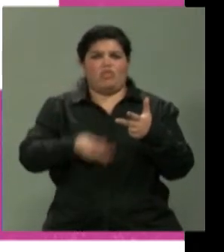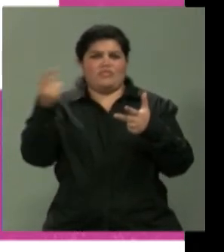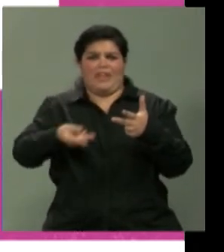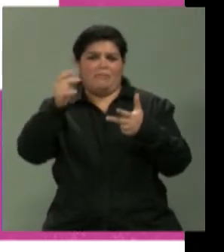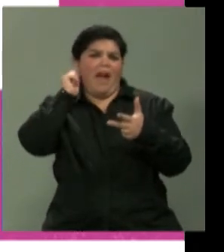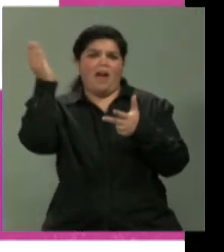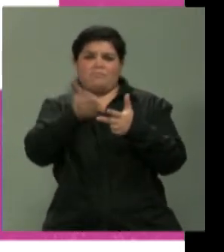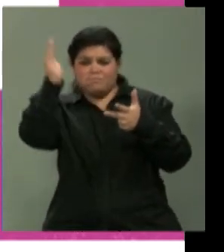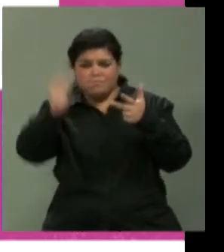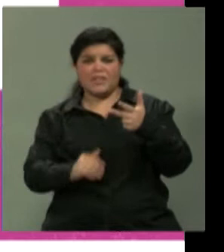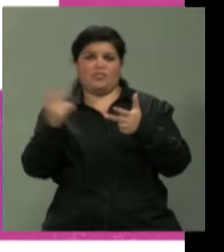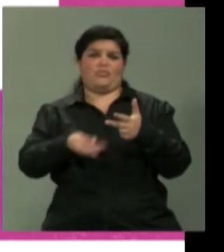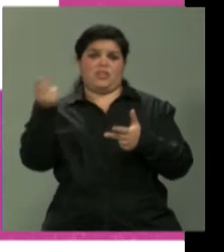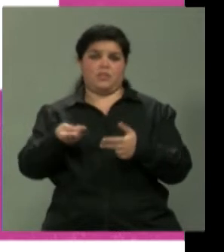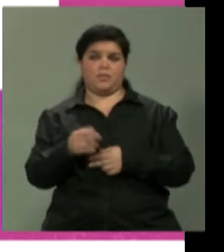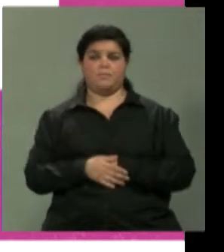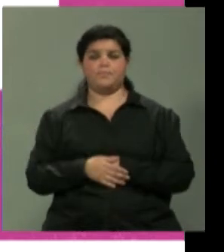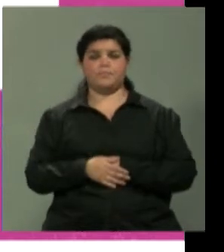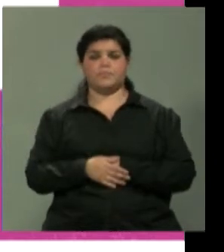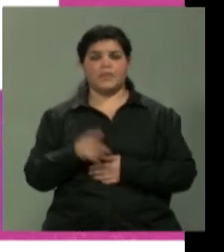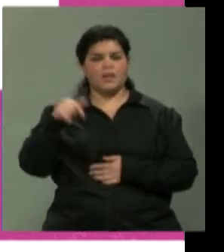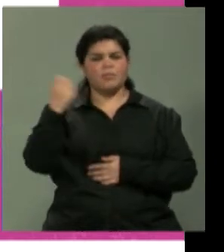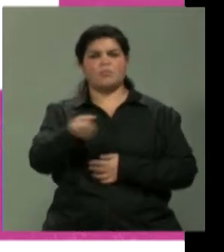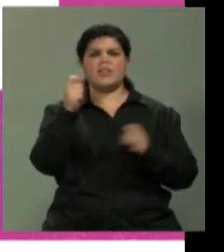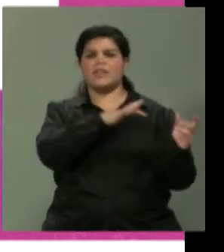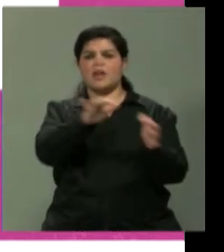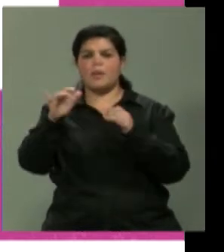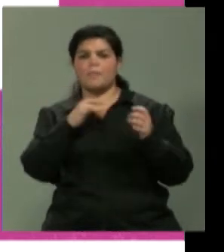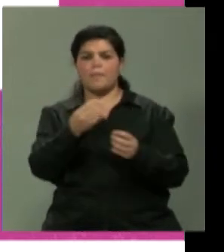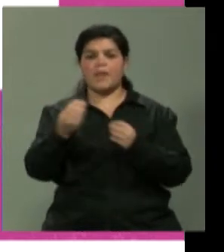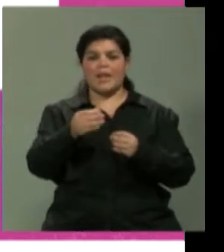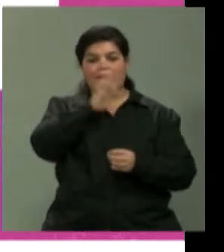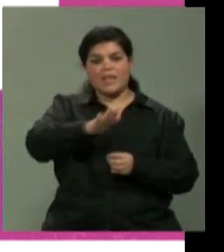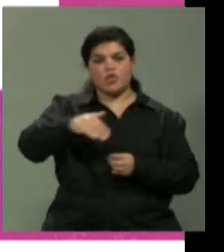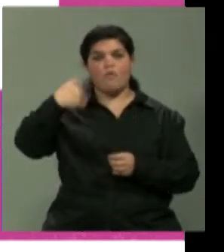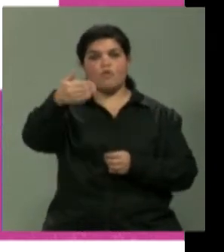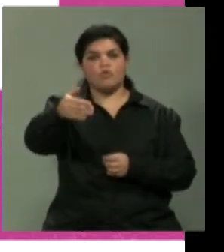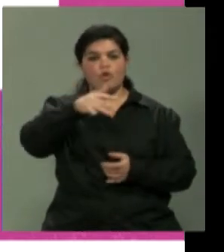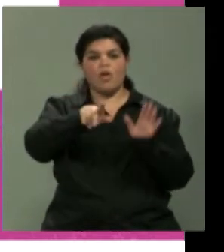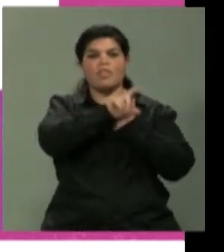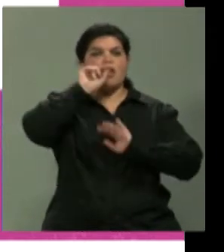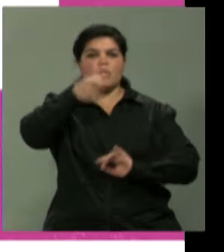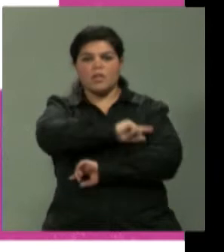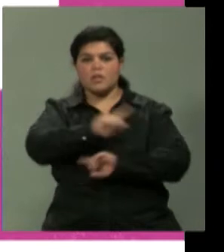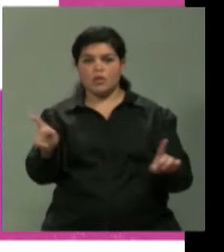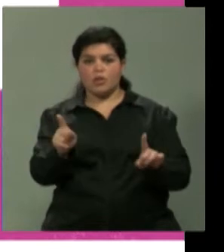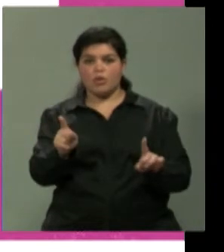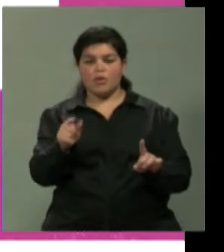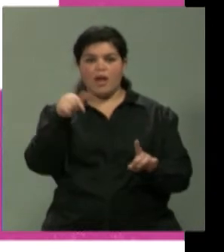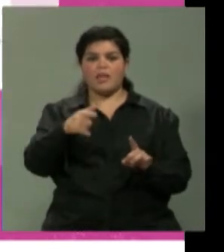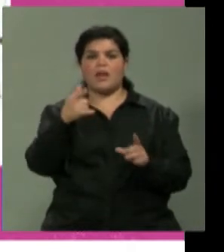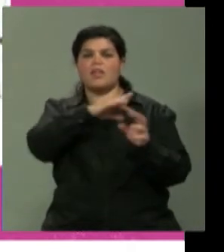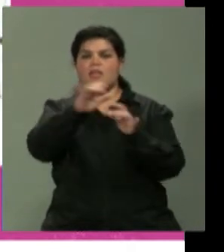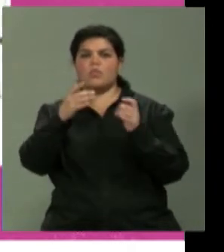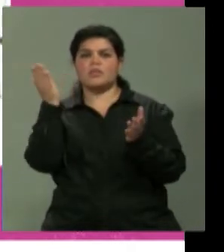persona. Y si discutimos lo que hay que cambiar para que los niños no se transformen en delincuentes en lugar de discutir la edad de imputabilidad. Bueno,